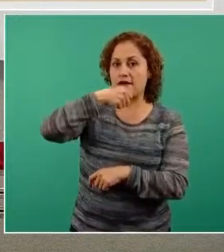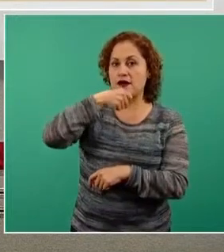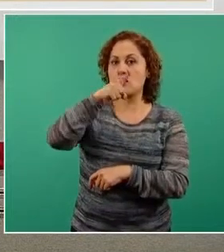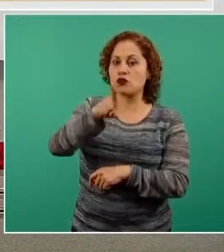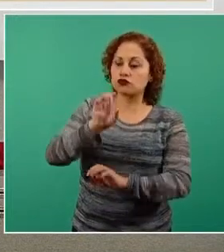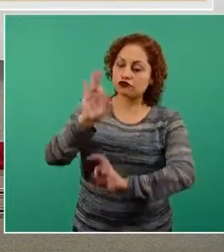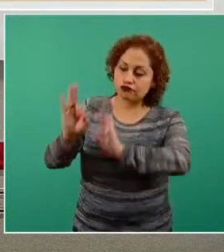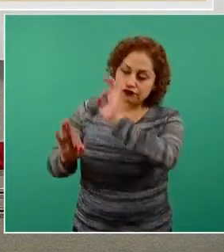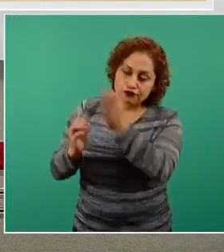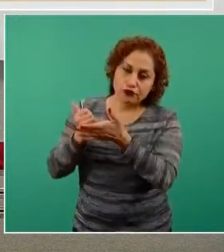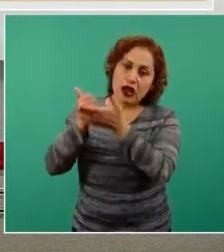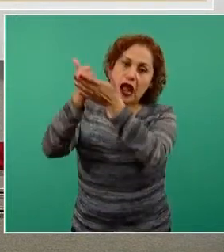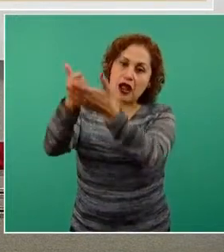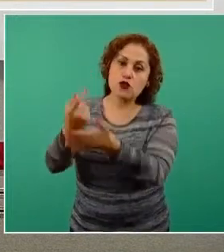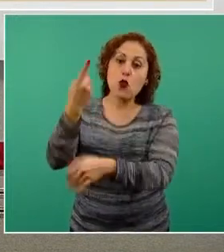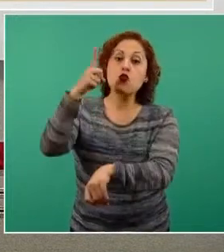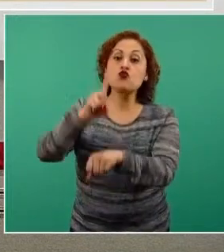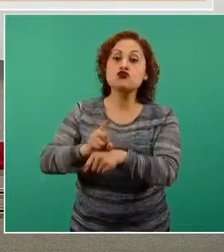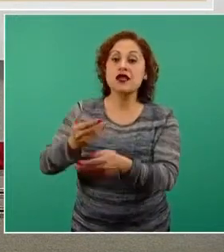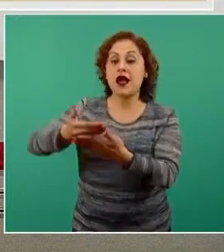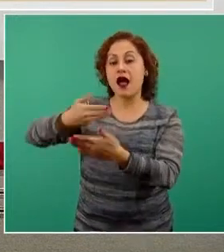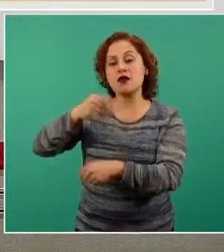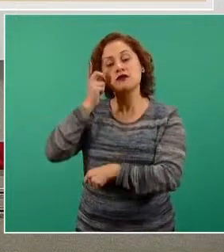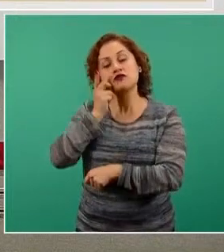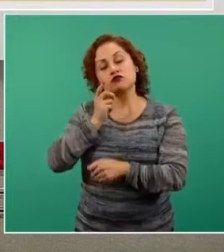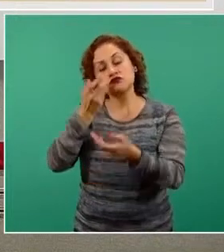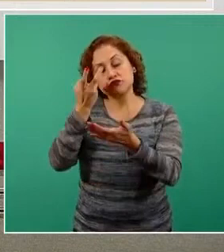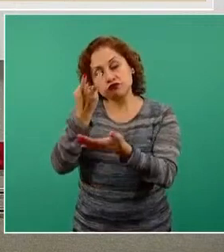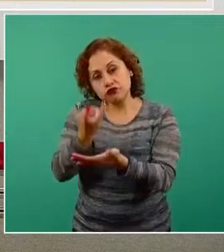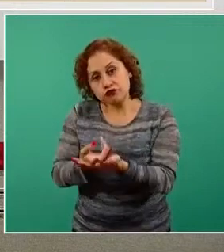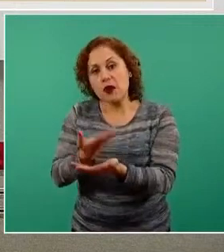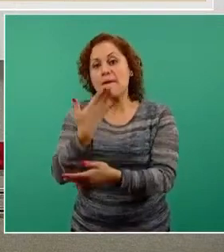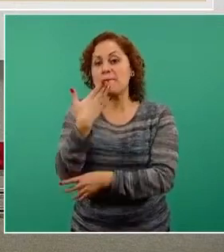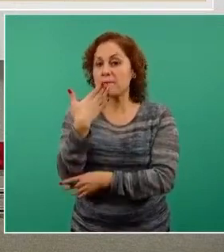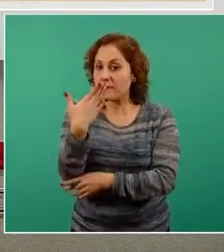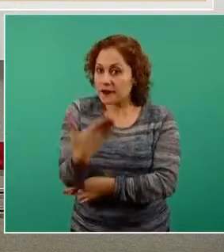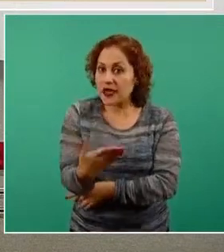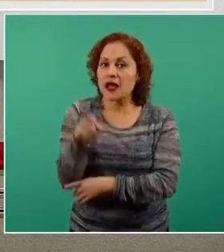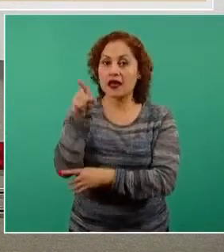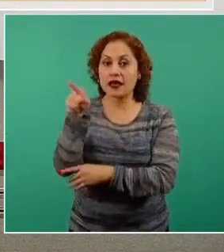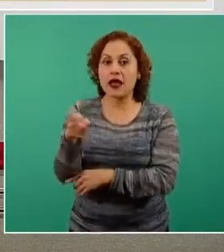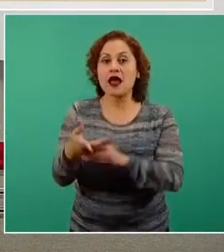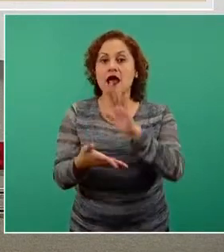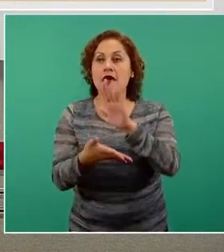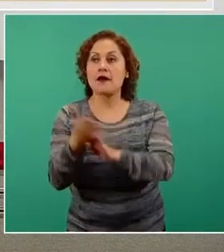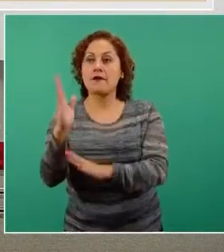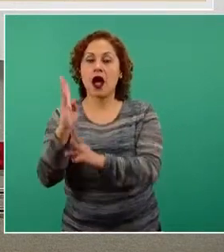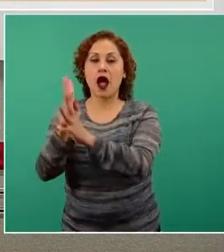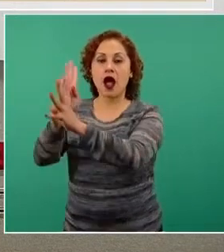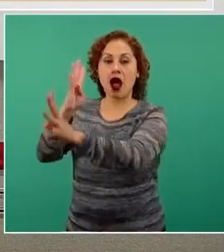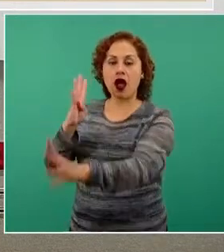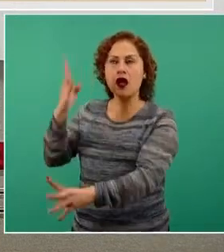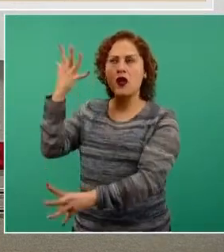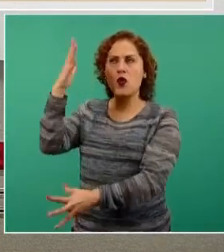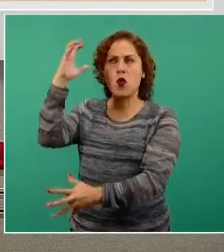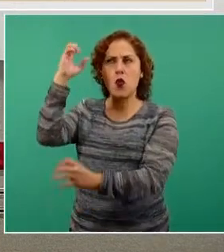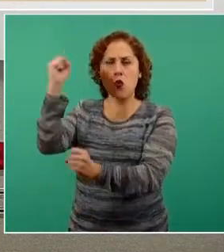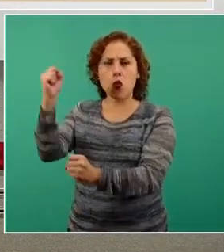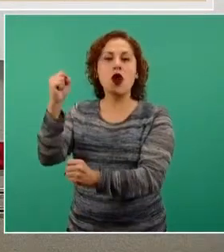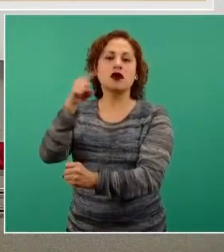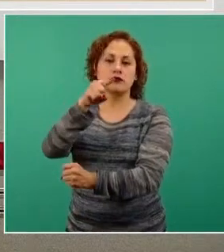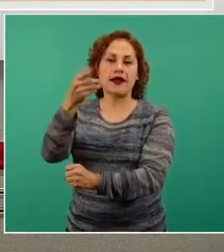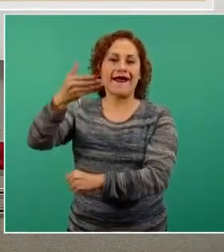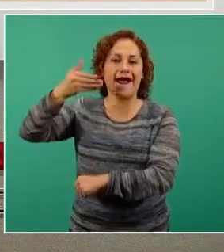acudan desayunados, hidratados, que pasen al baño en casa, que tomen sus medicamentos de